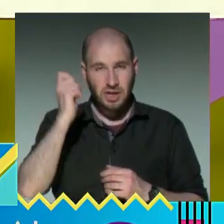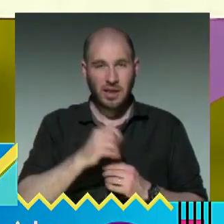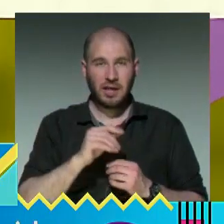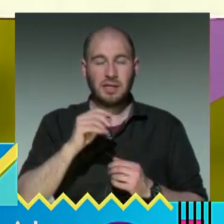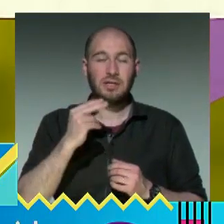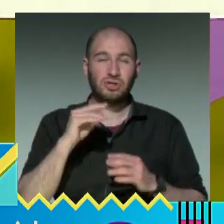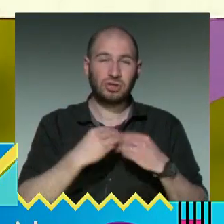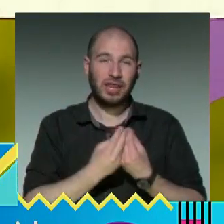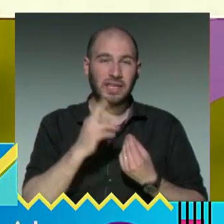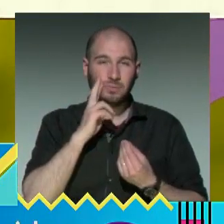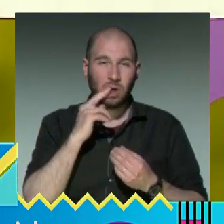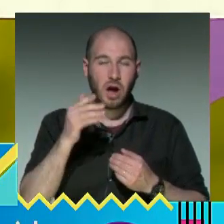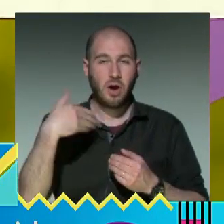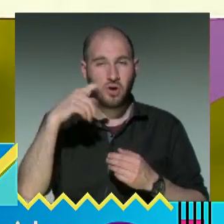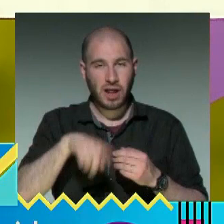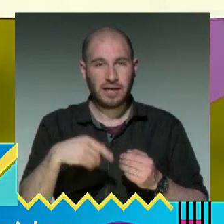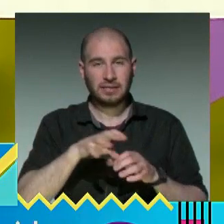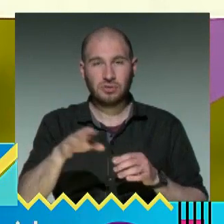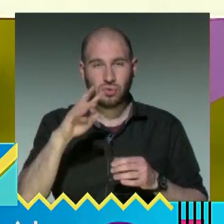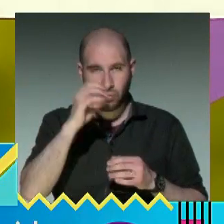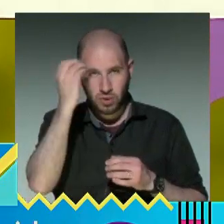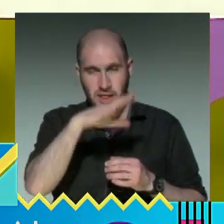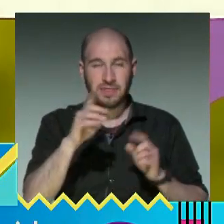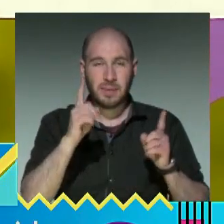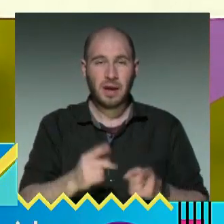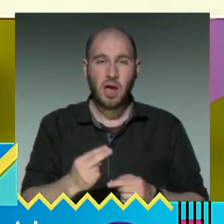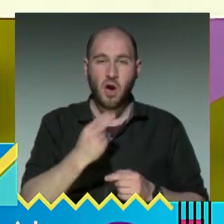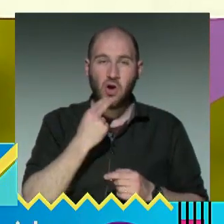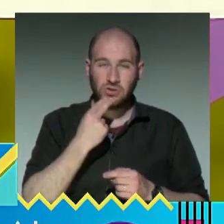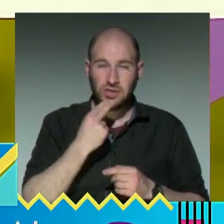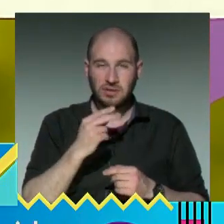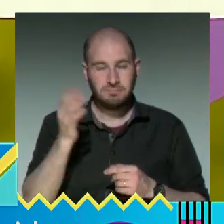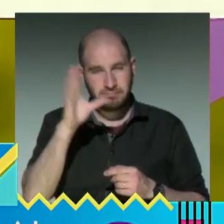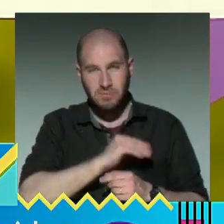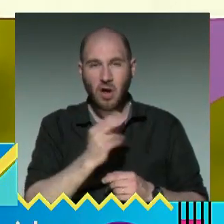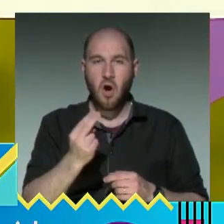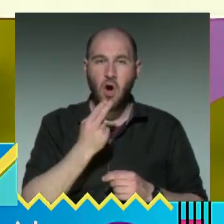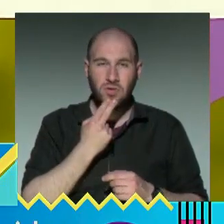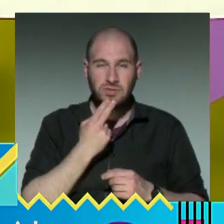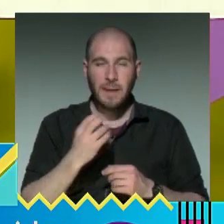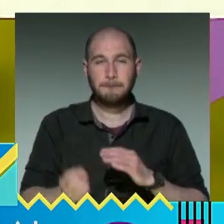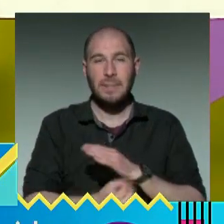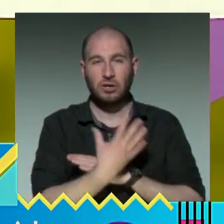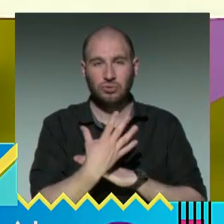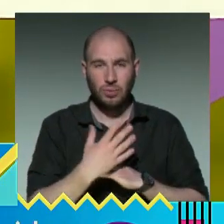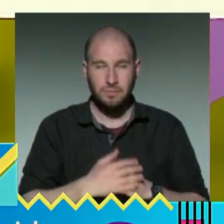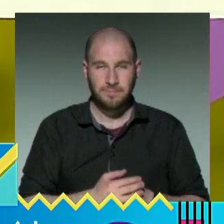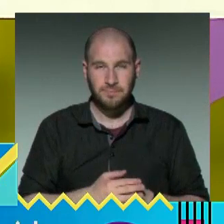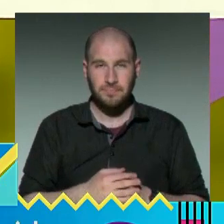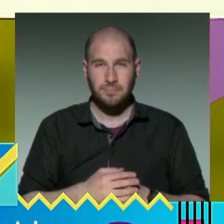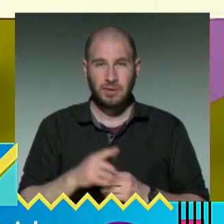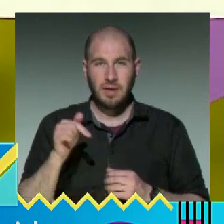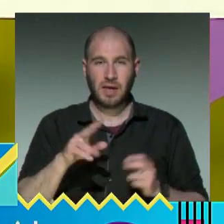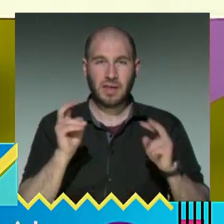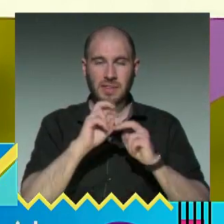Las 19ª Jornadas Nacionales en Extensión Rural y la 11ª, siempre me olvido ese término, la 11ª del Mercosur, justamente